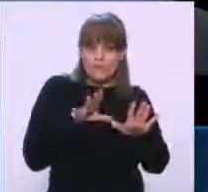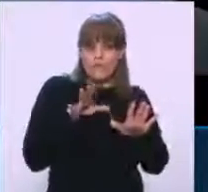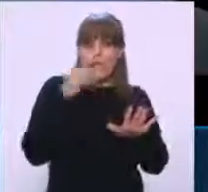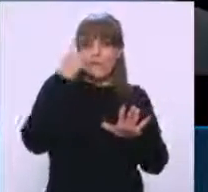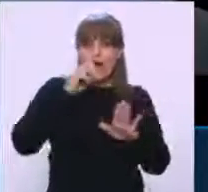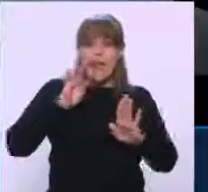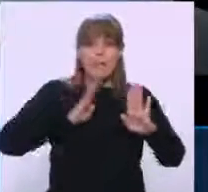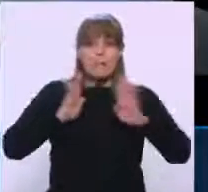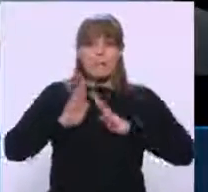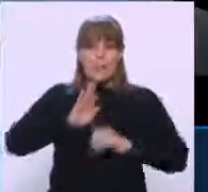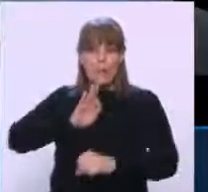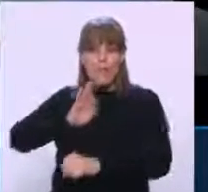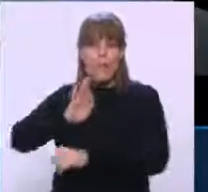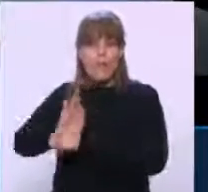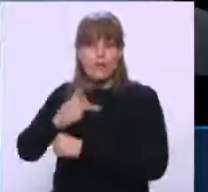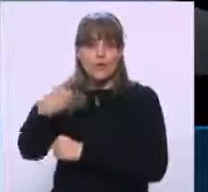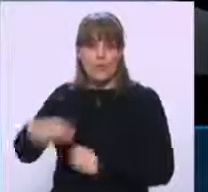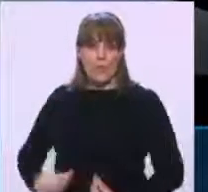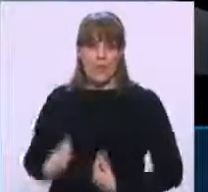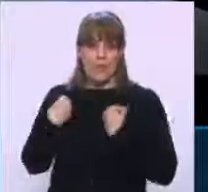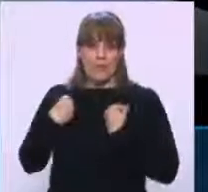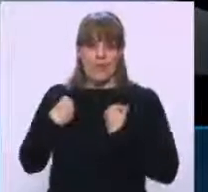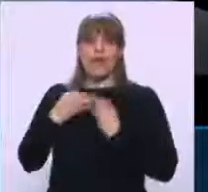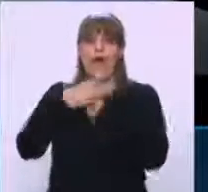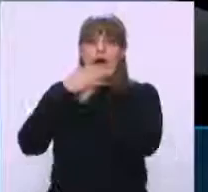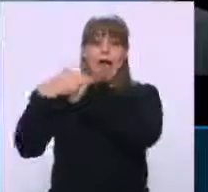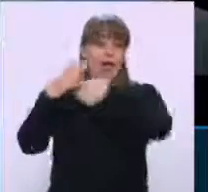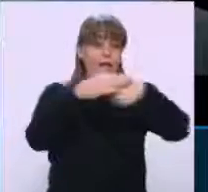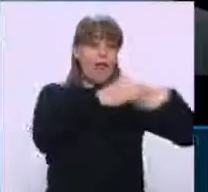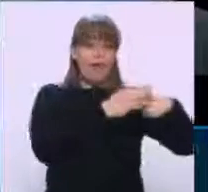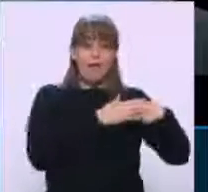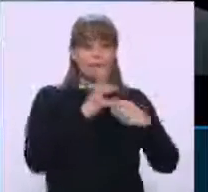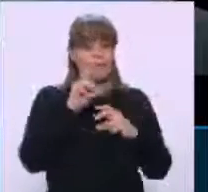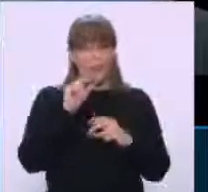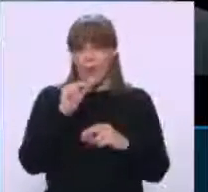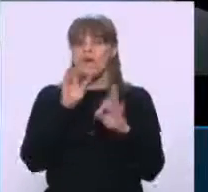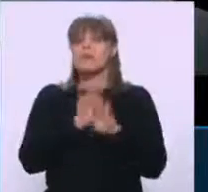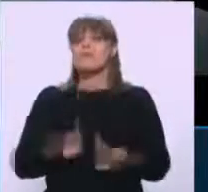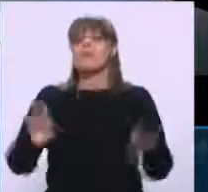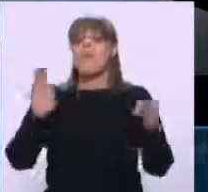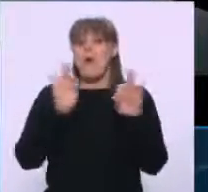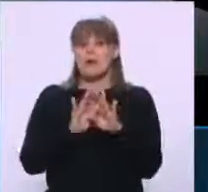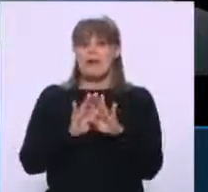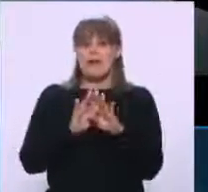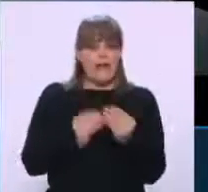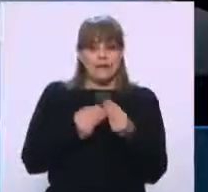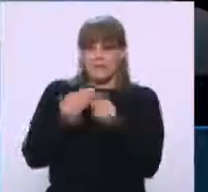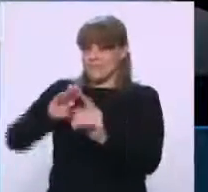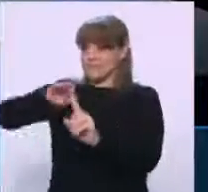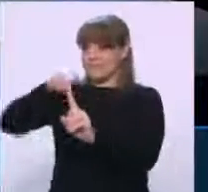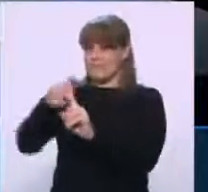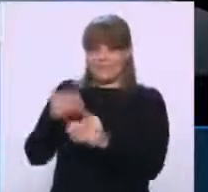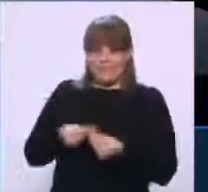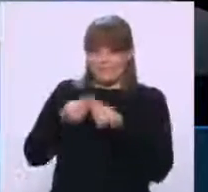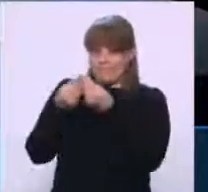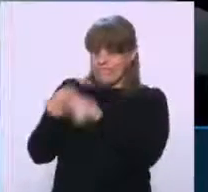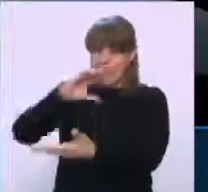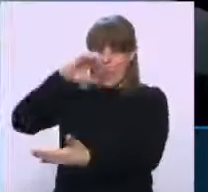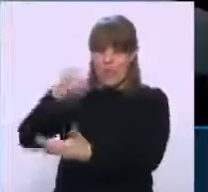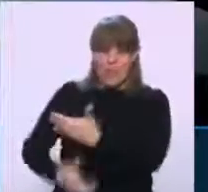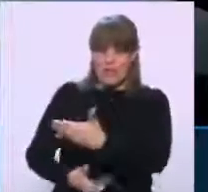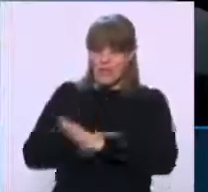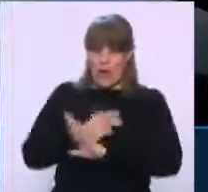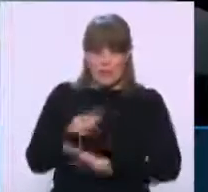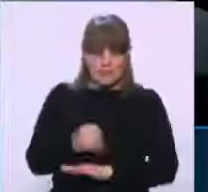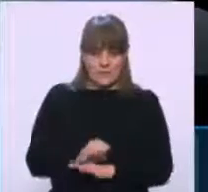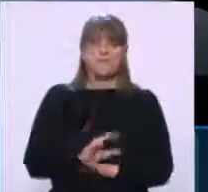los soldados, la vida de los soldados. Entonces, pues claramente es muy importante hacerlo. El tercer punto que también sacaron, decían, bueno, es